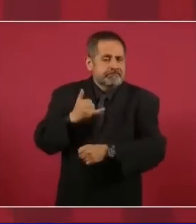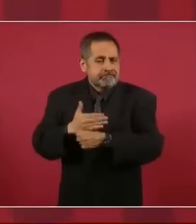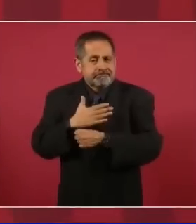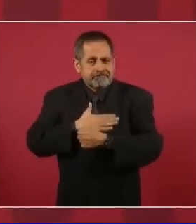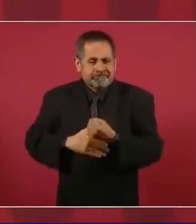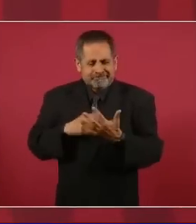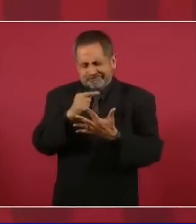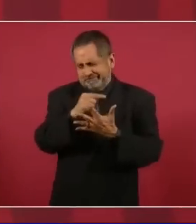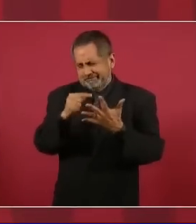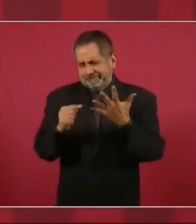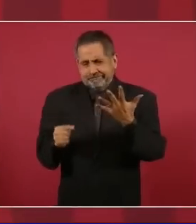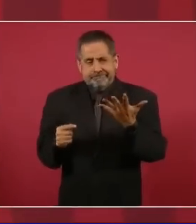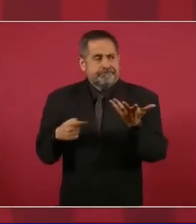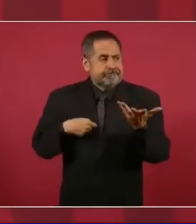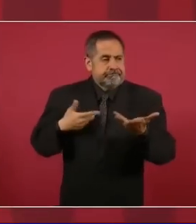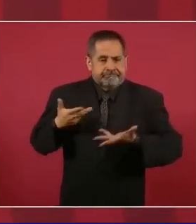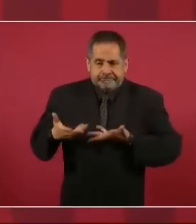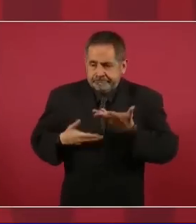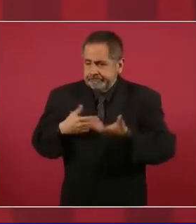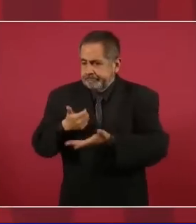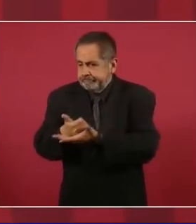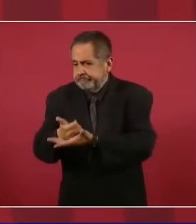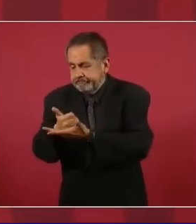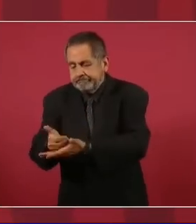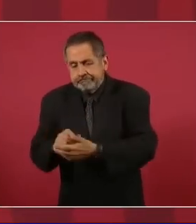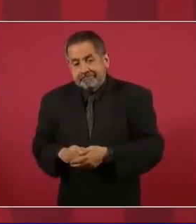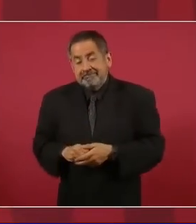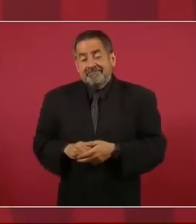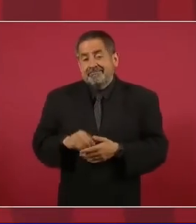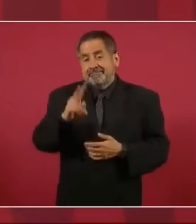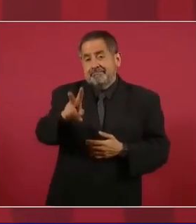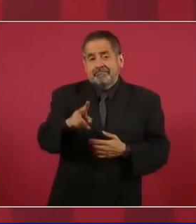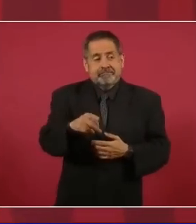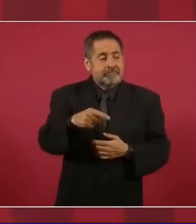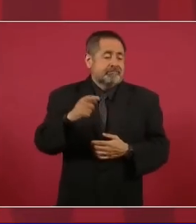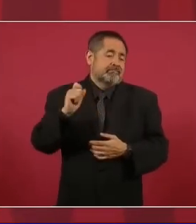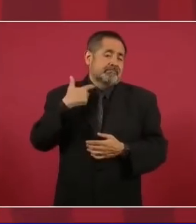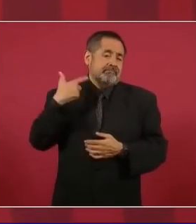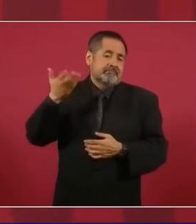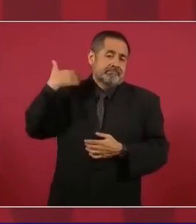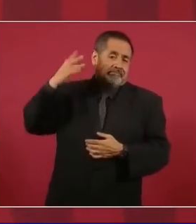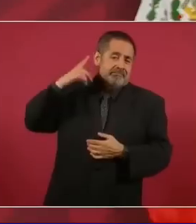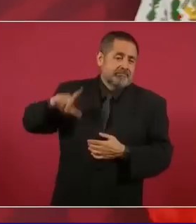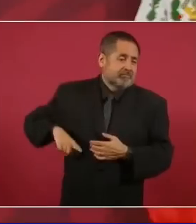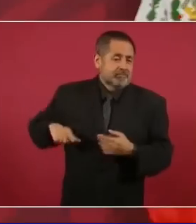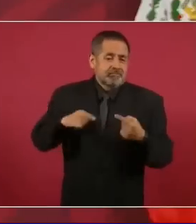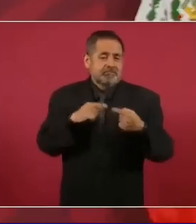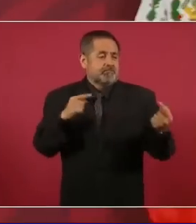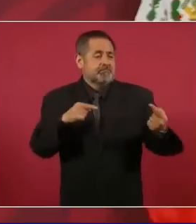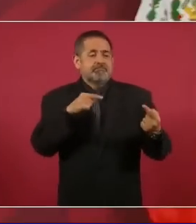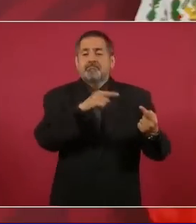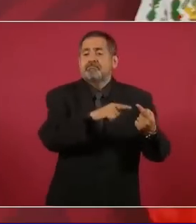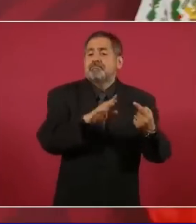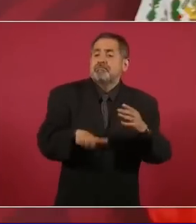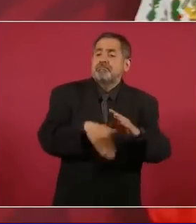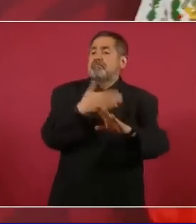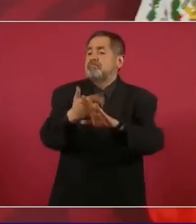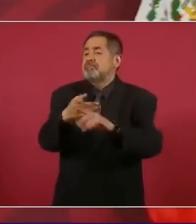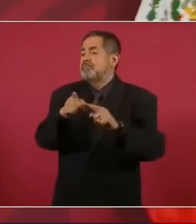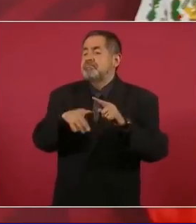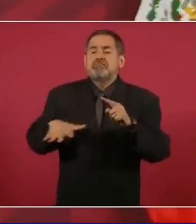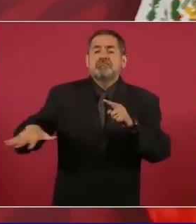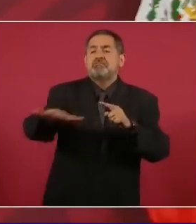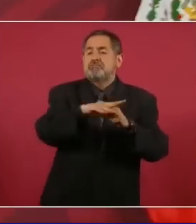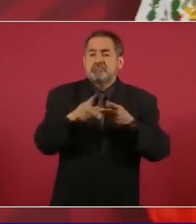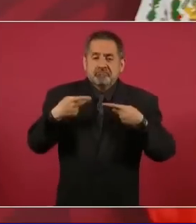Era un gobierno contrario completamente al pueblo, o gobiernos completamente contrarios al